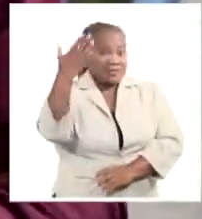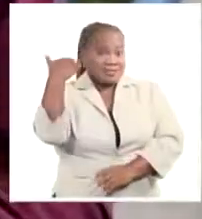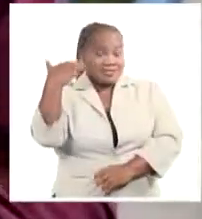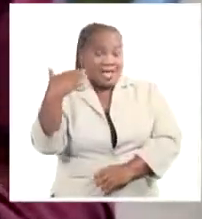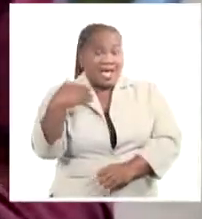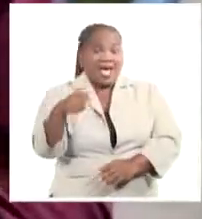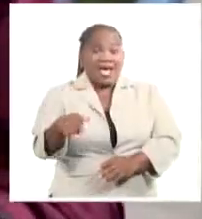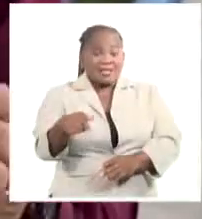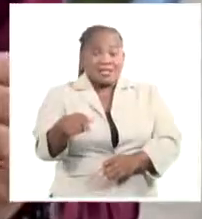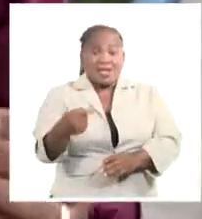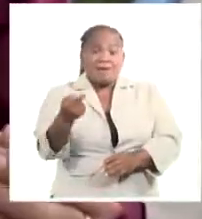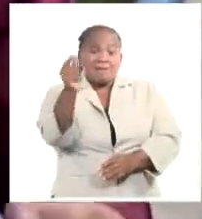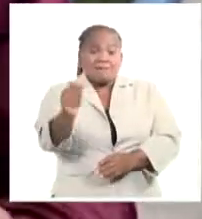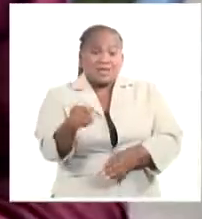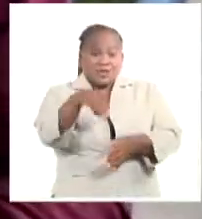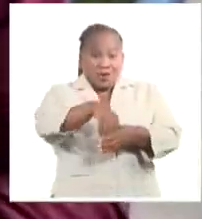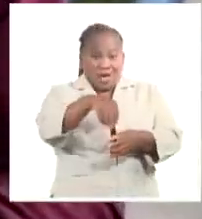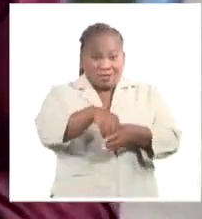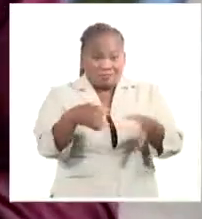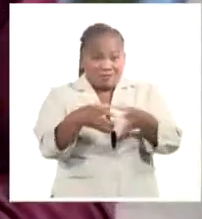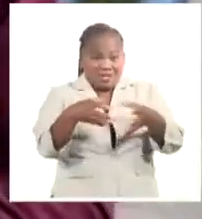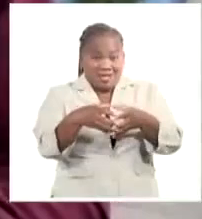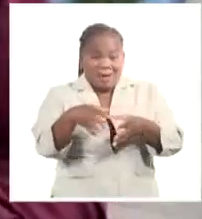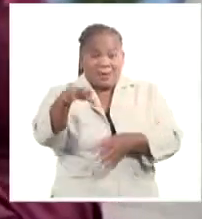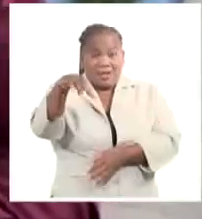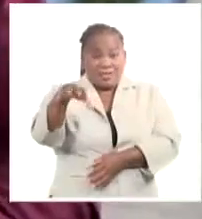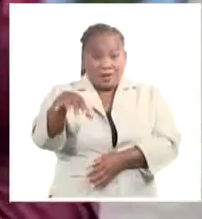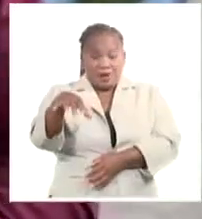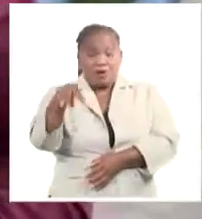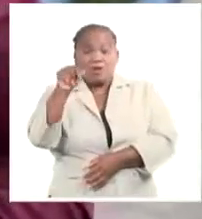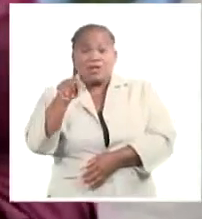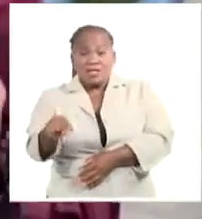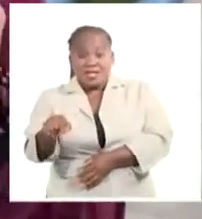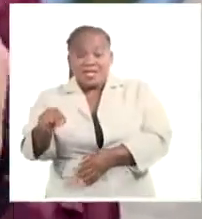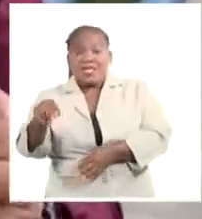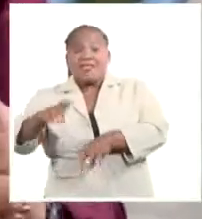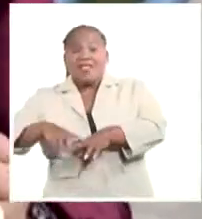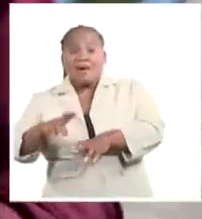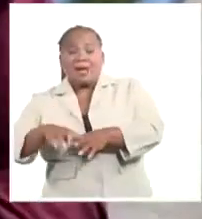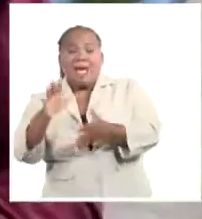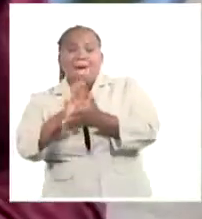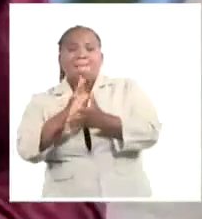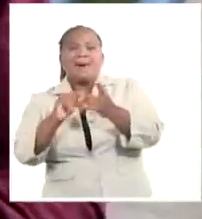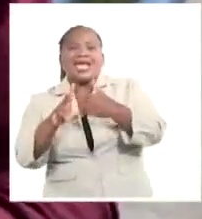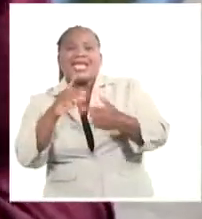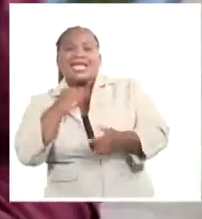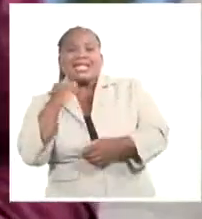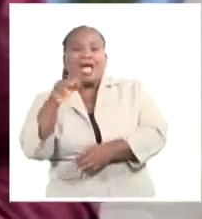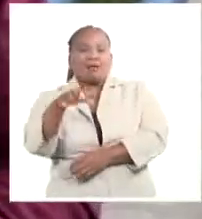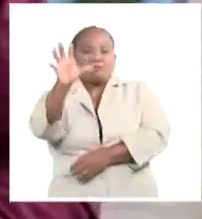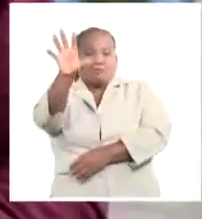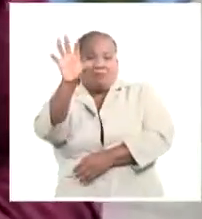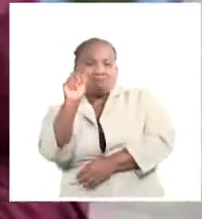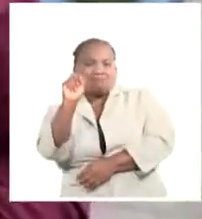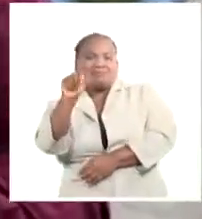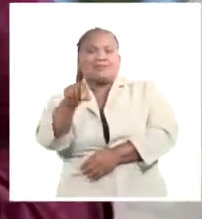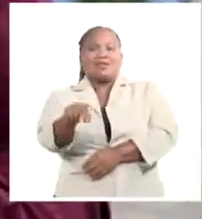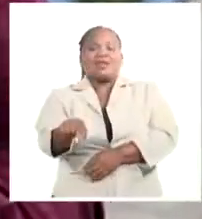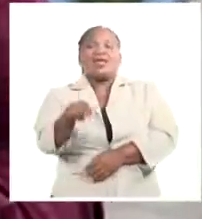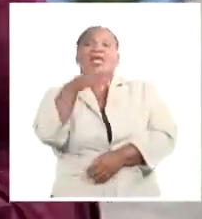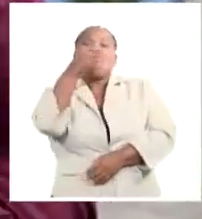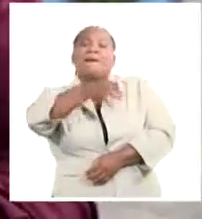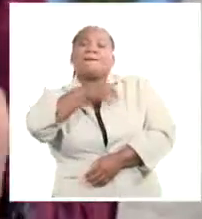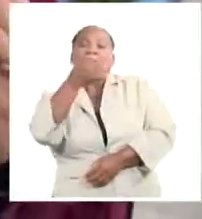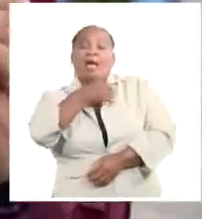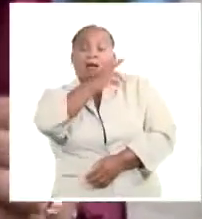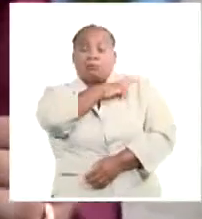equipos pinareños Julio Romero y la va a batear el capitalino Alexander Mayeta. Informar, según nos comunicaba Carlos Martín,